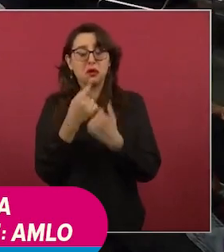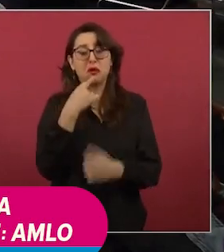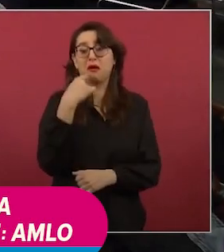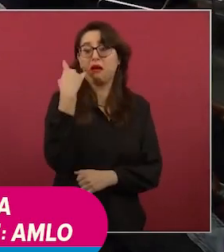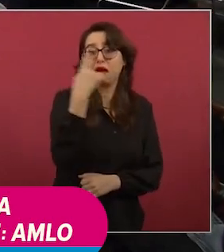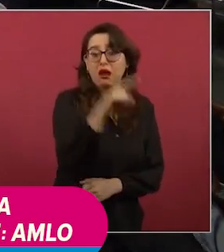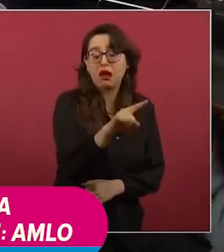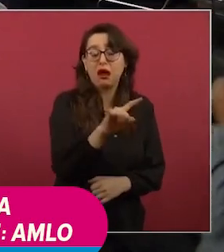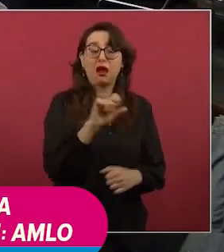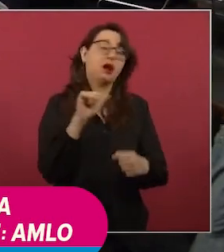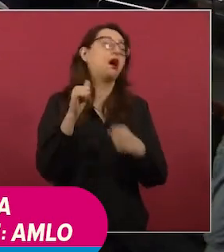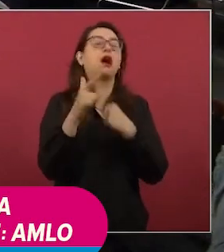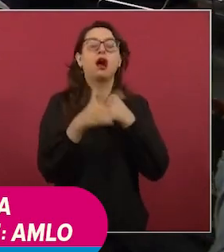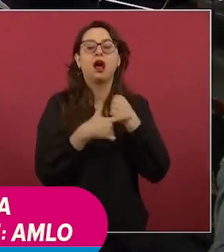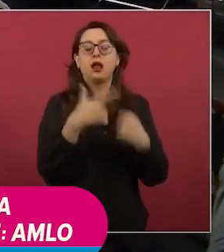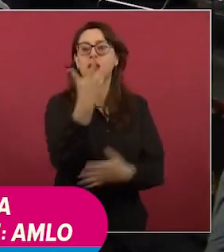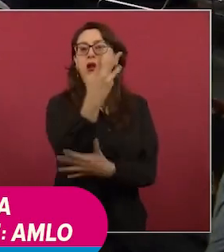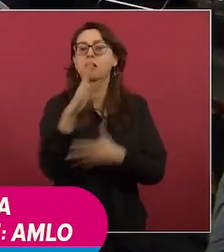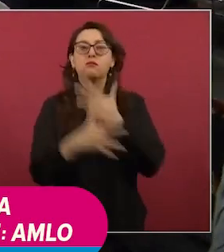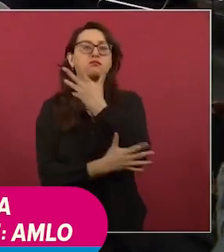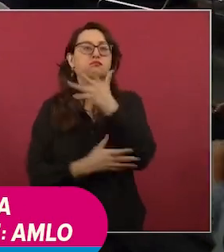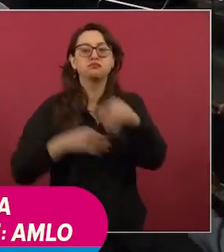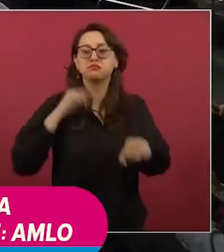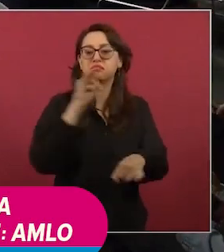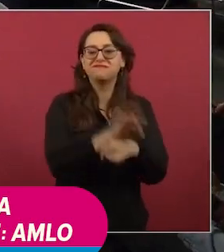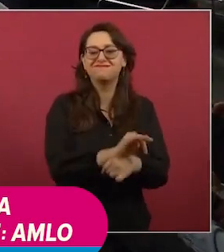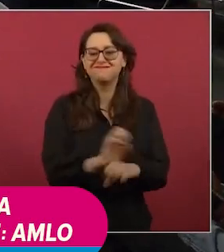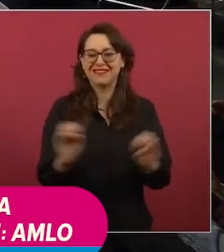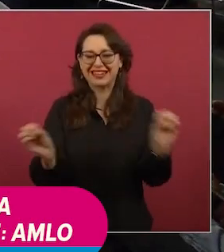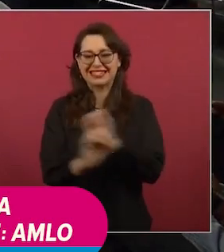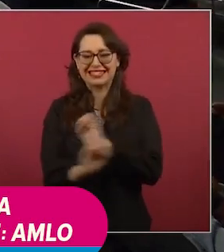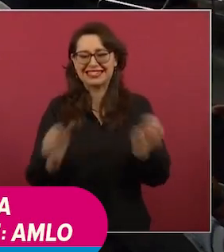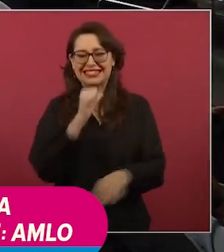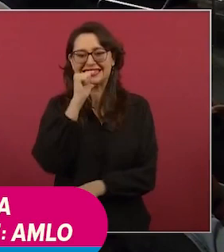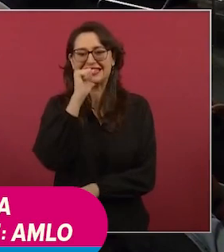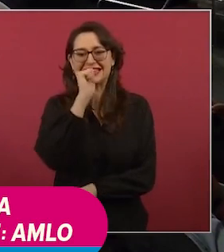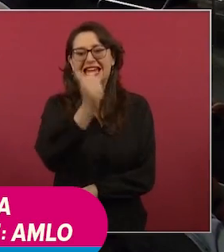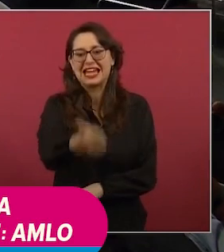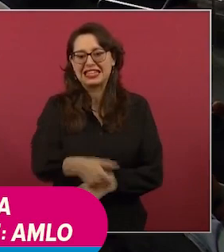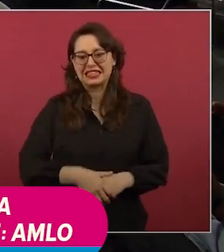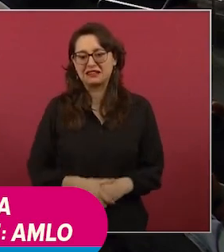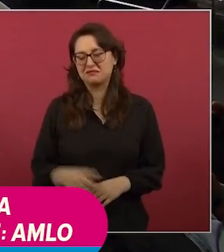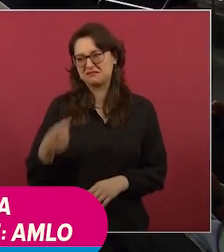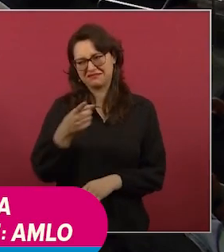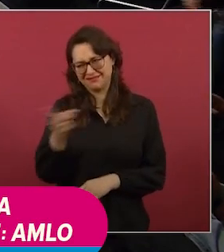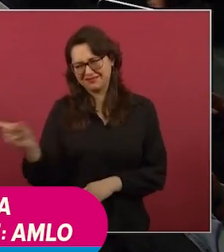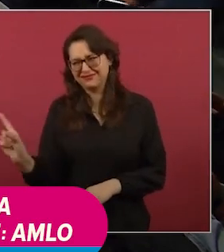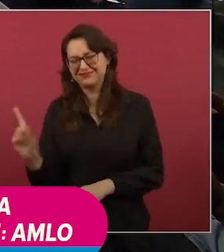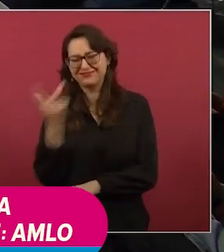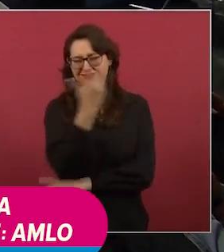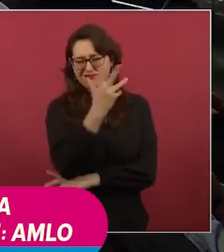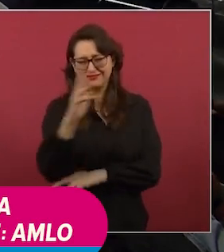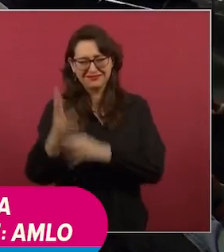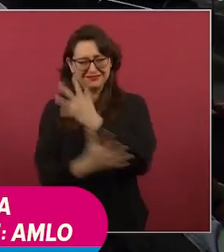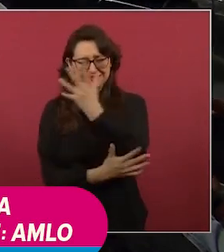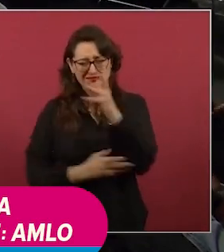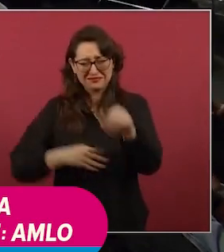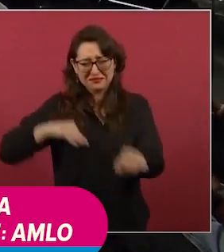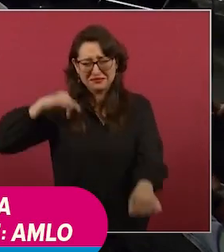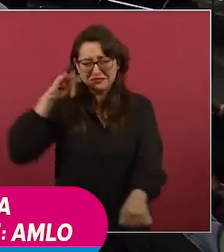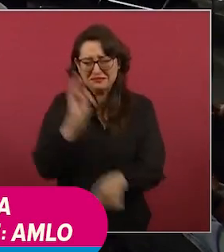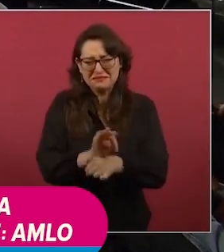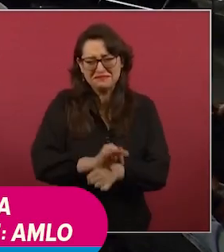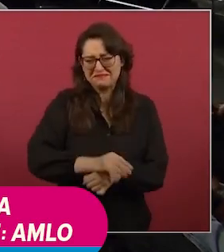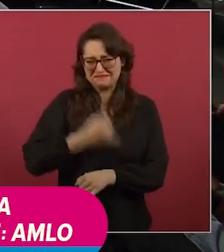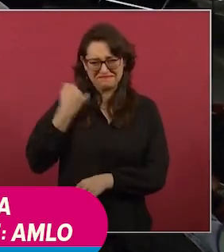de estos pseudoambientalistas, que son mercaderes, porque están financiados